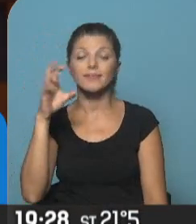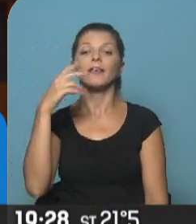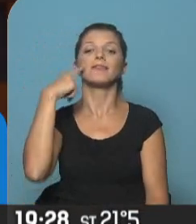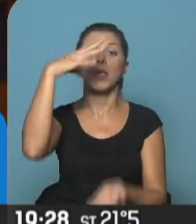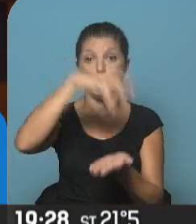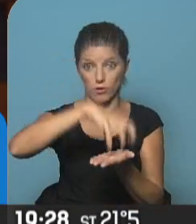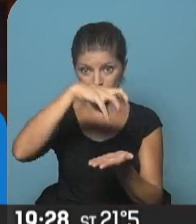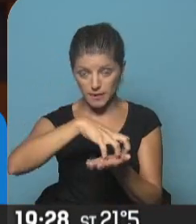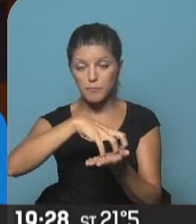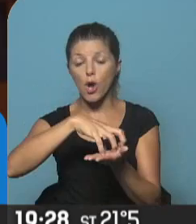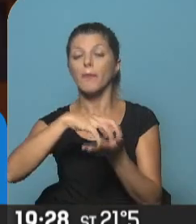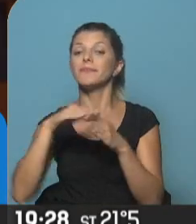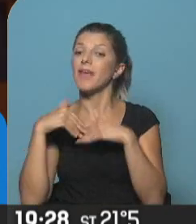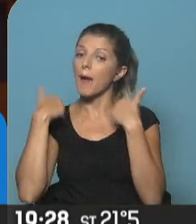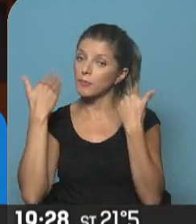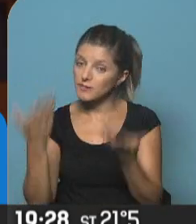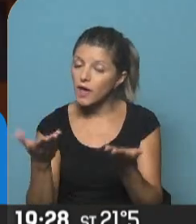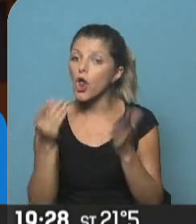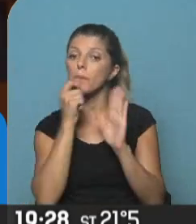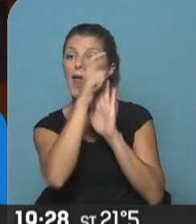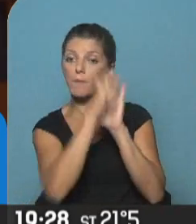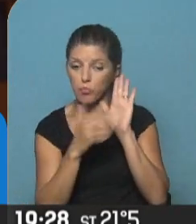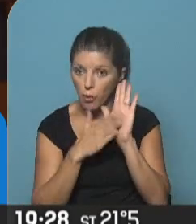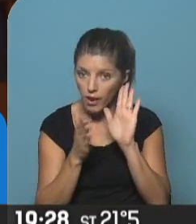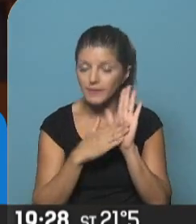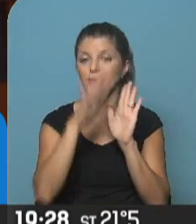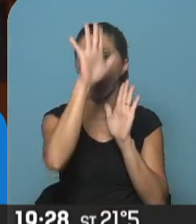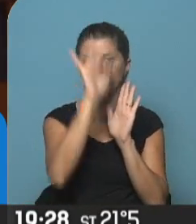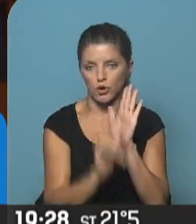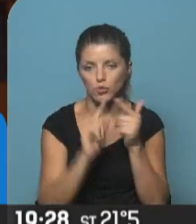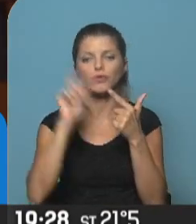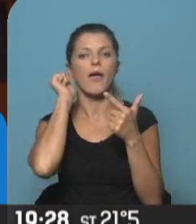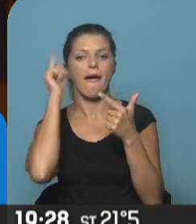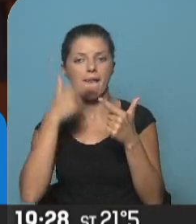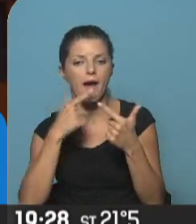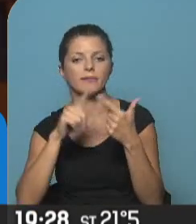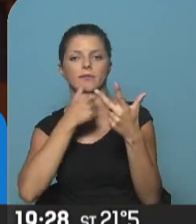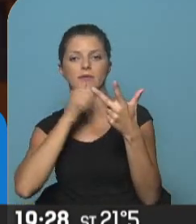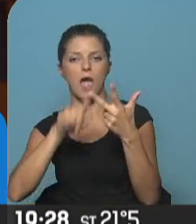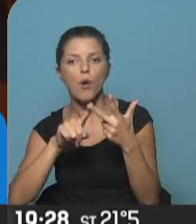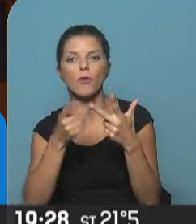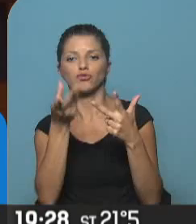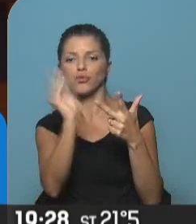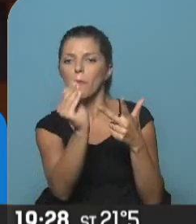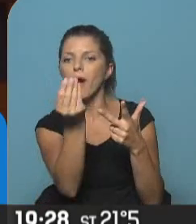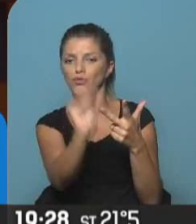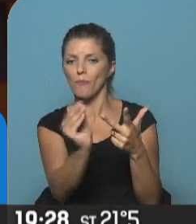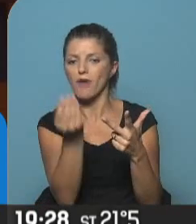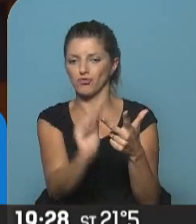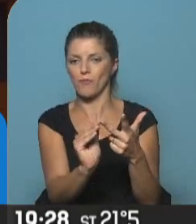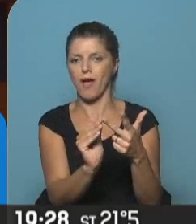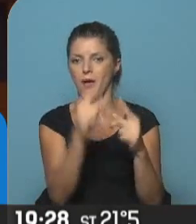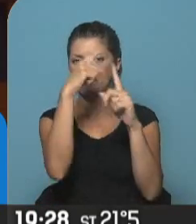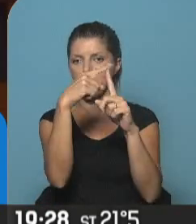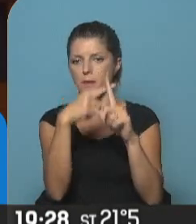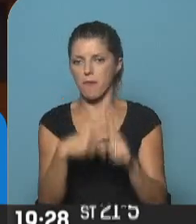las boletas de electricidad, de gas, de agua, un montón de impuestos que hoy evidentemente constituyen una carga